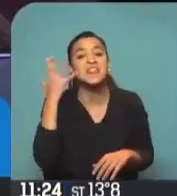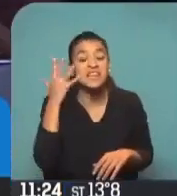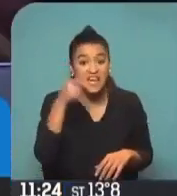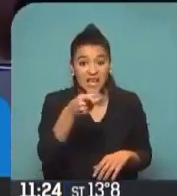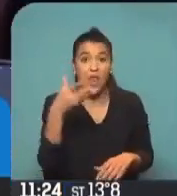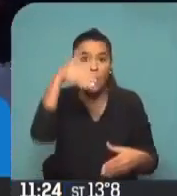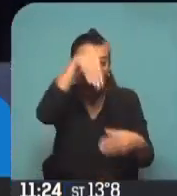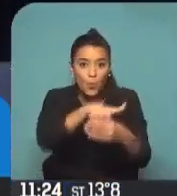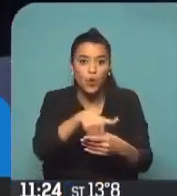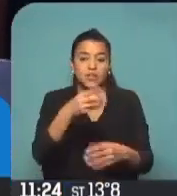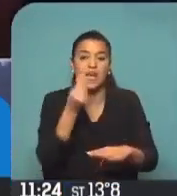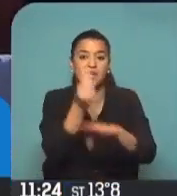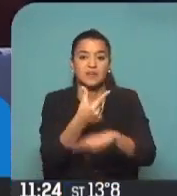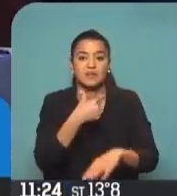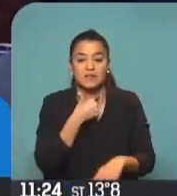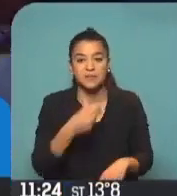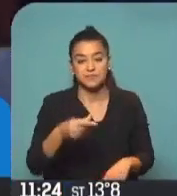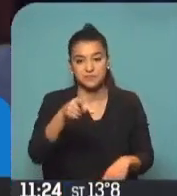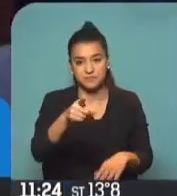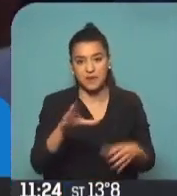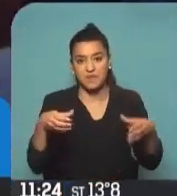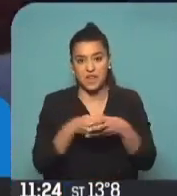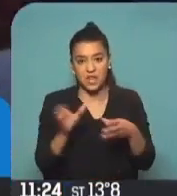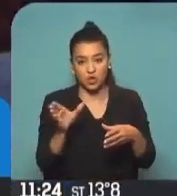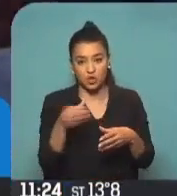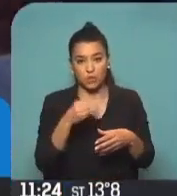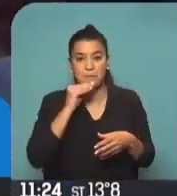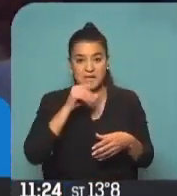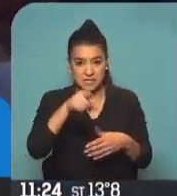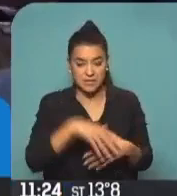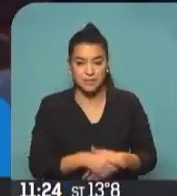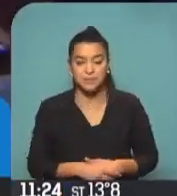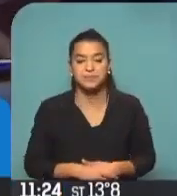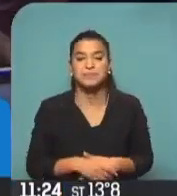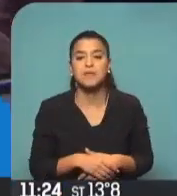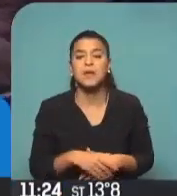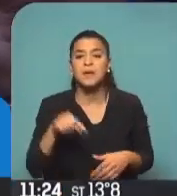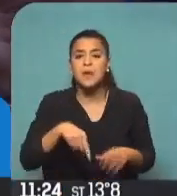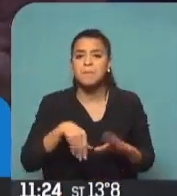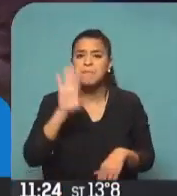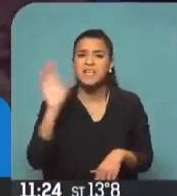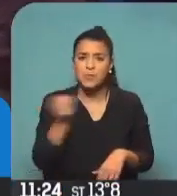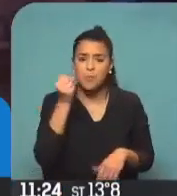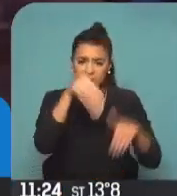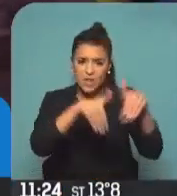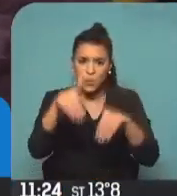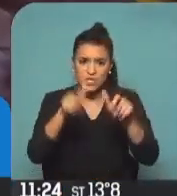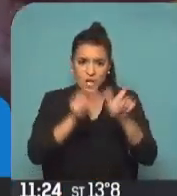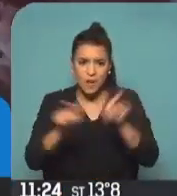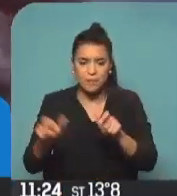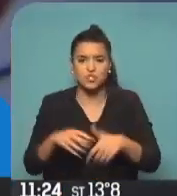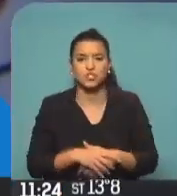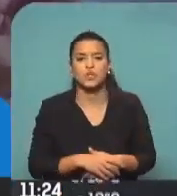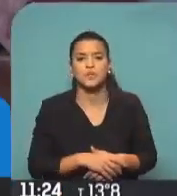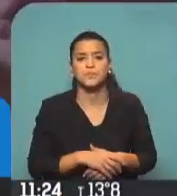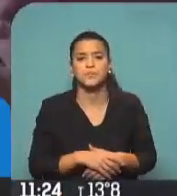Acaba de votar el precandidato a diputado nacional del Frente de Todos, Sergio Massa, lo escuchamos. Más importante que la participación de la gente. ¿Hay confianza en